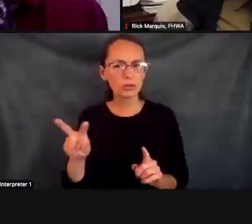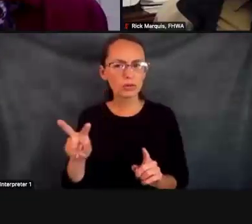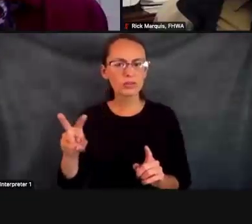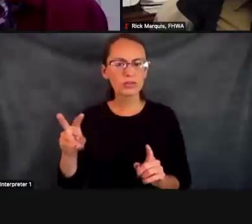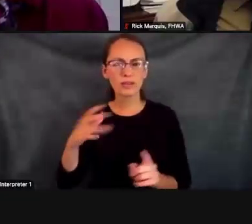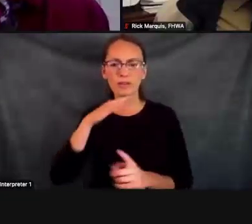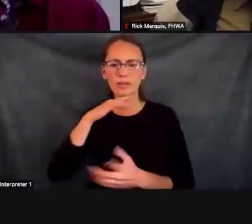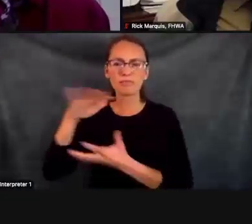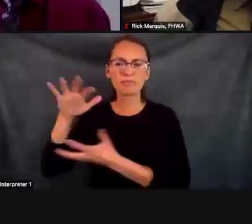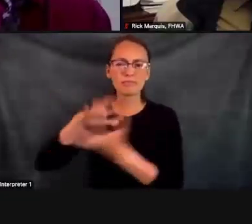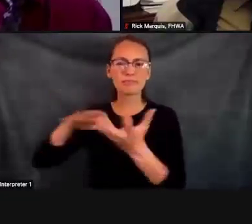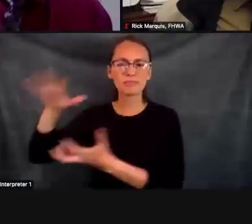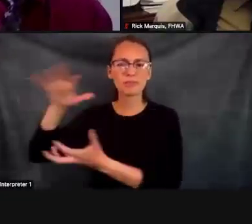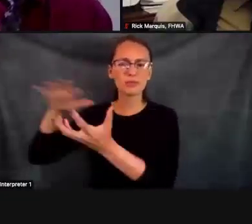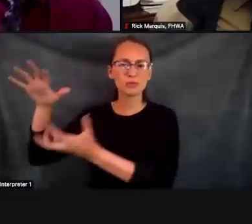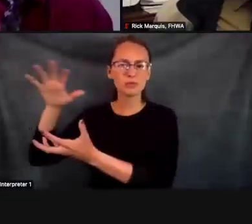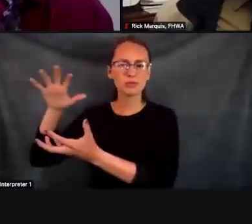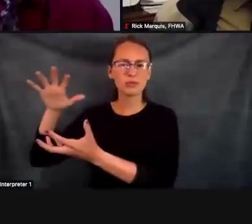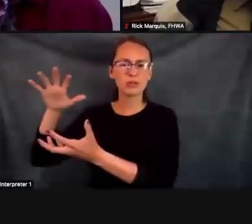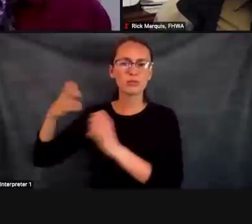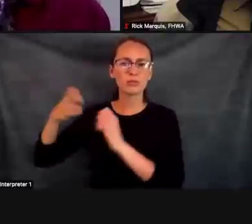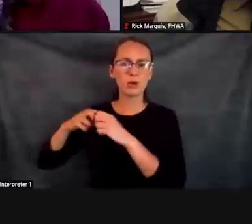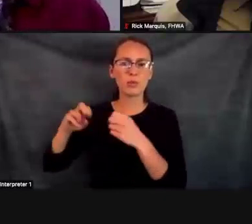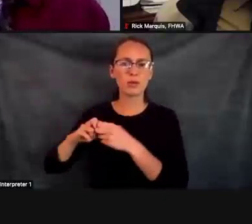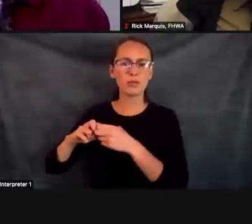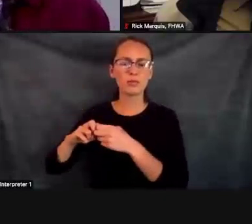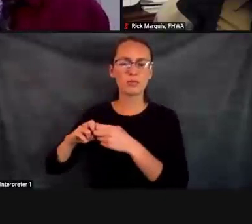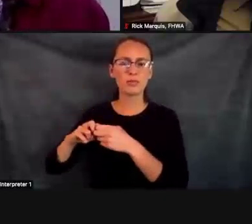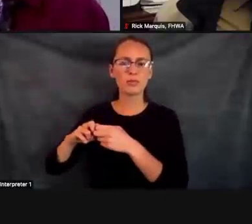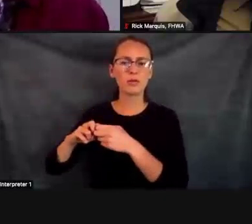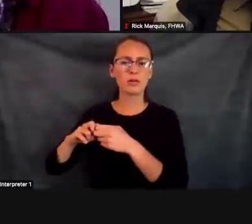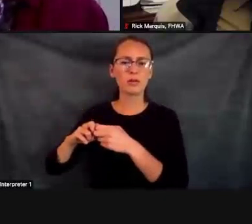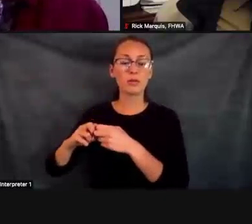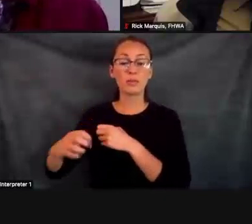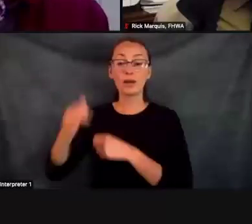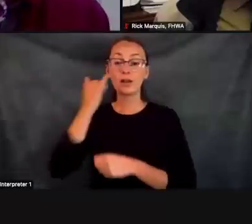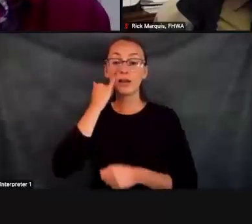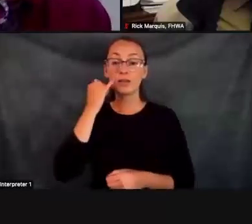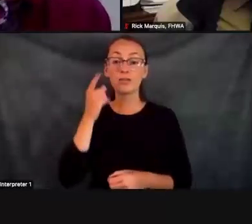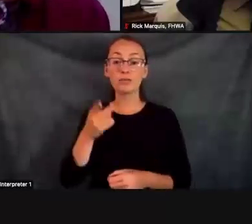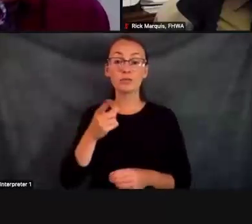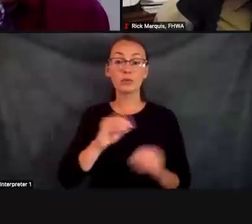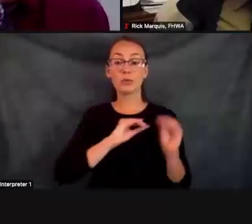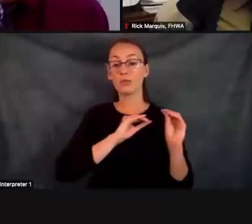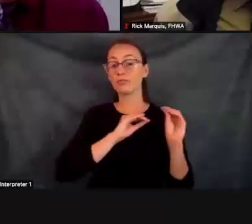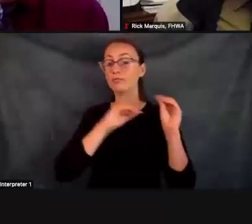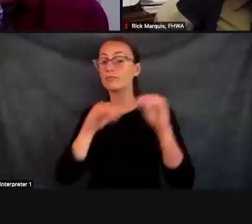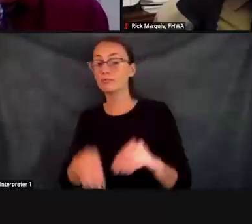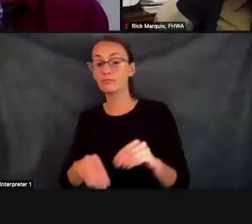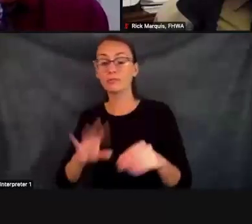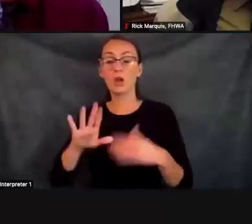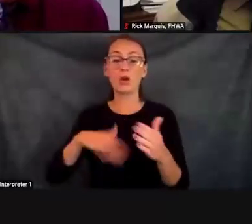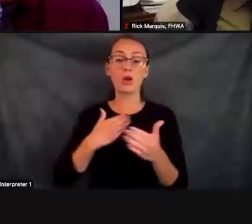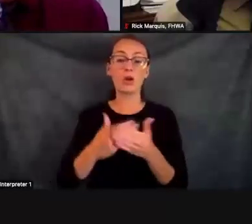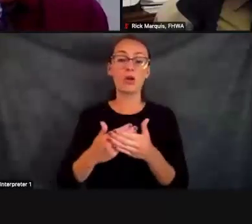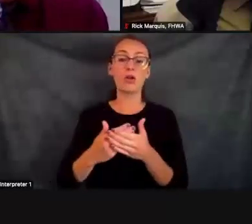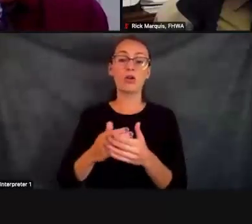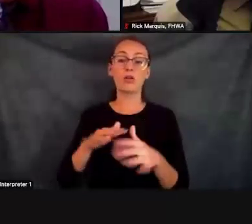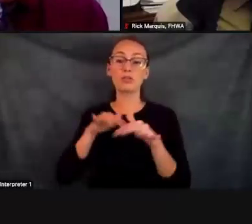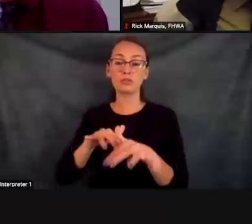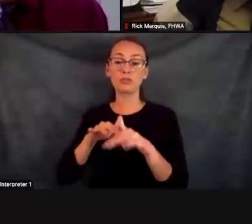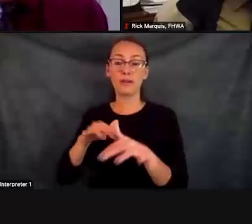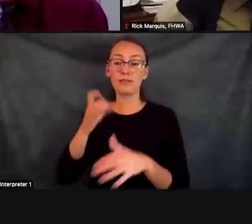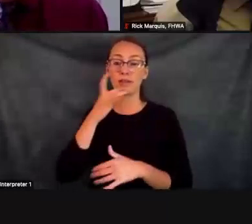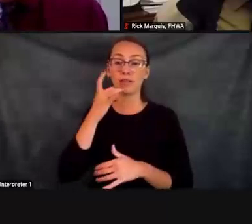la contaminación. He leído artículos que estos proyectos crean